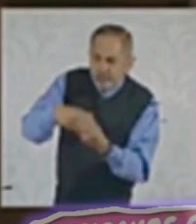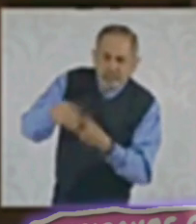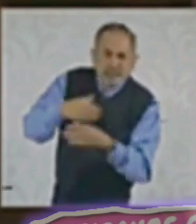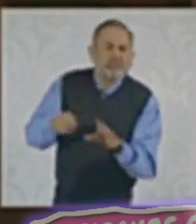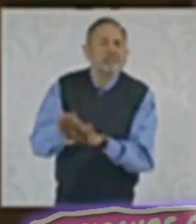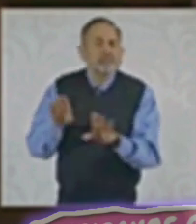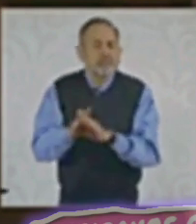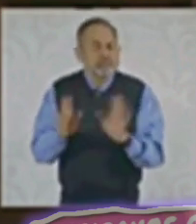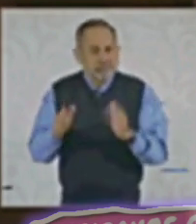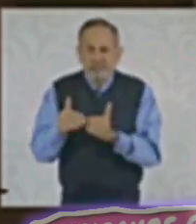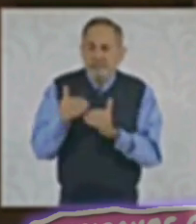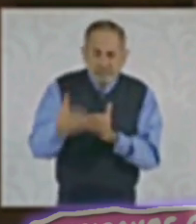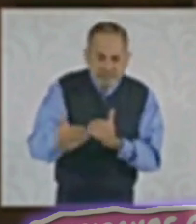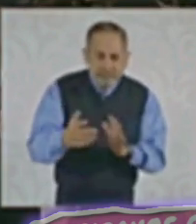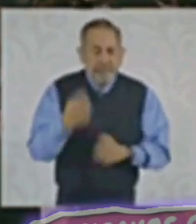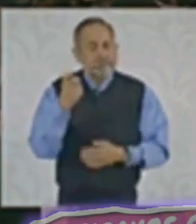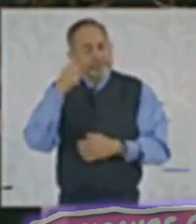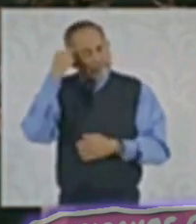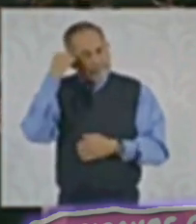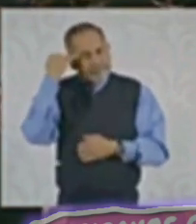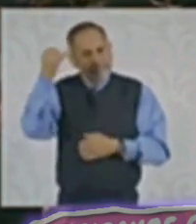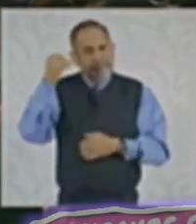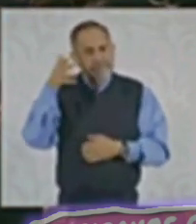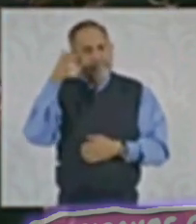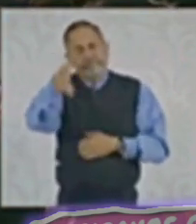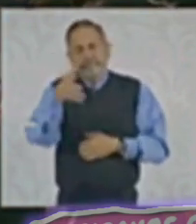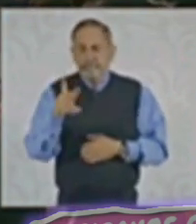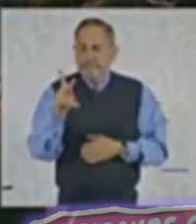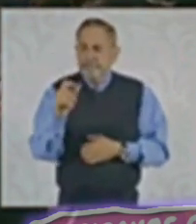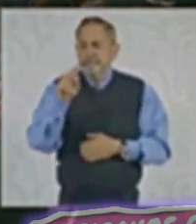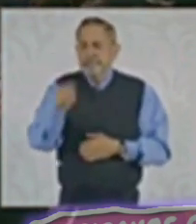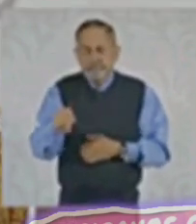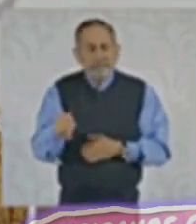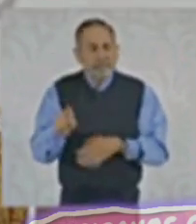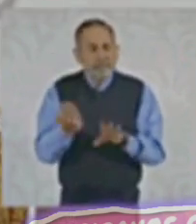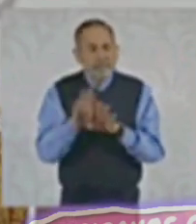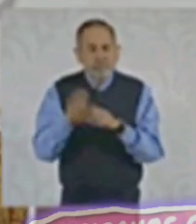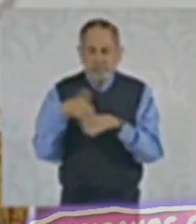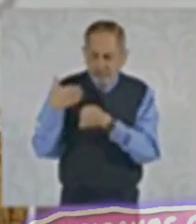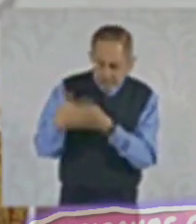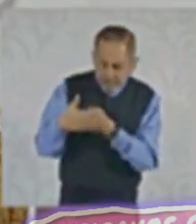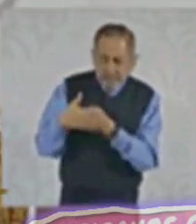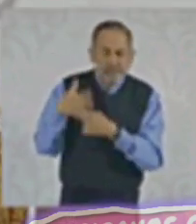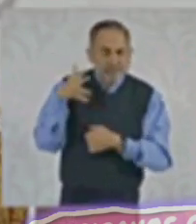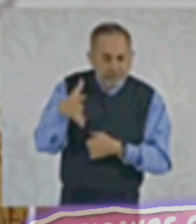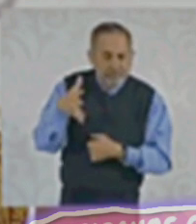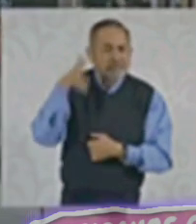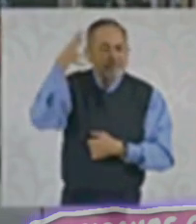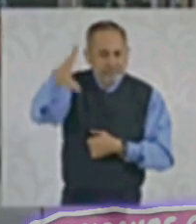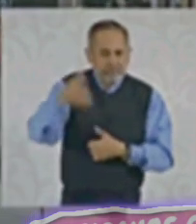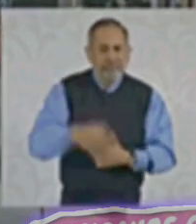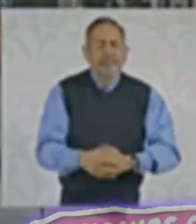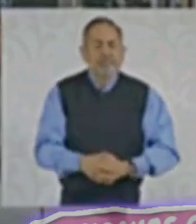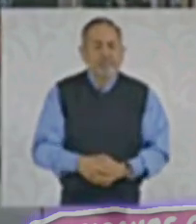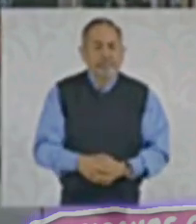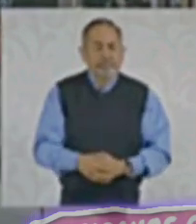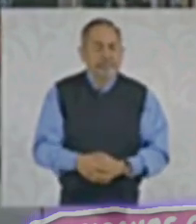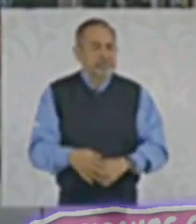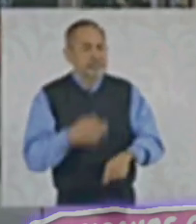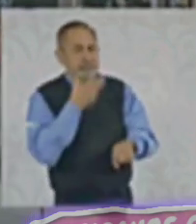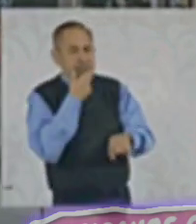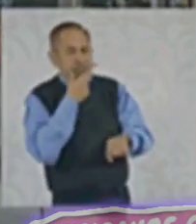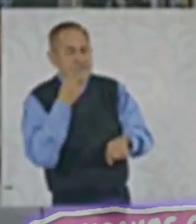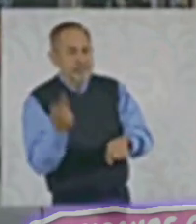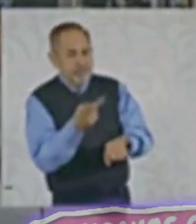y cómo avanzar hacia el Plan Nacional de Energía de corto y de largo plazo. Preguntarle, ¿de qué manera se